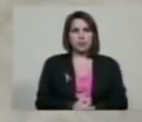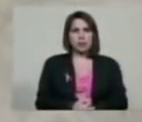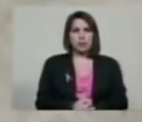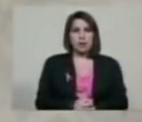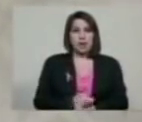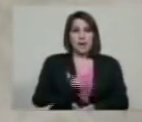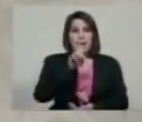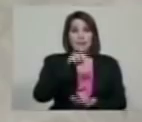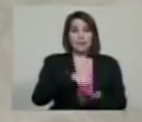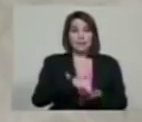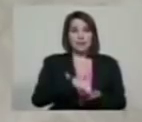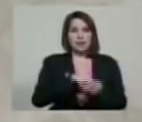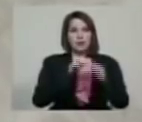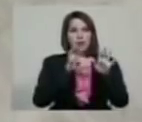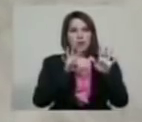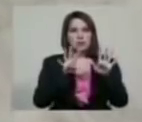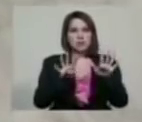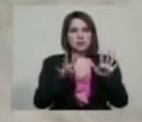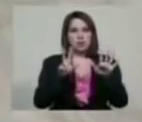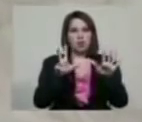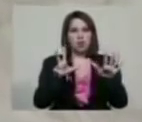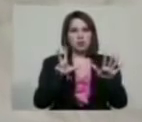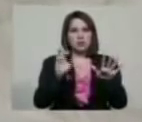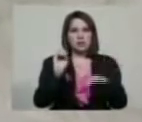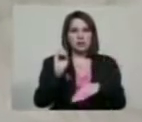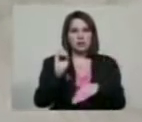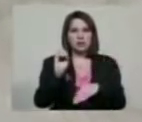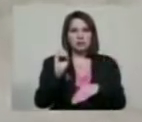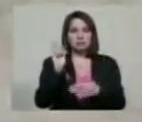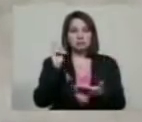1980 formé parte de la Selección Nacional de Béisbol Juvenil.